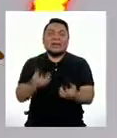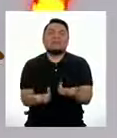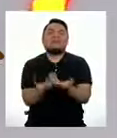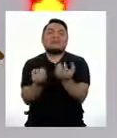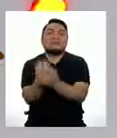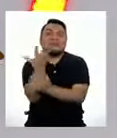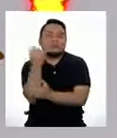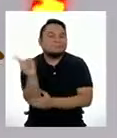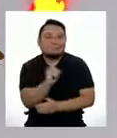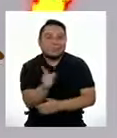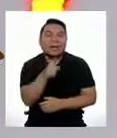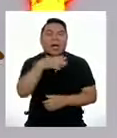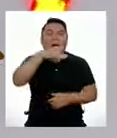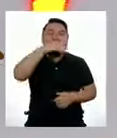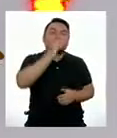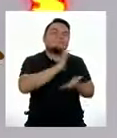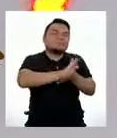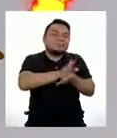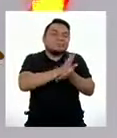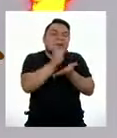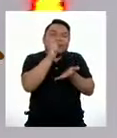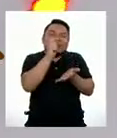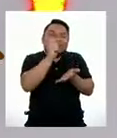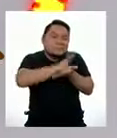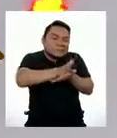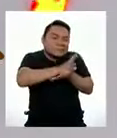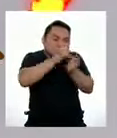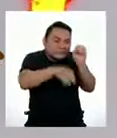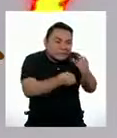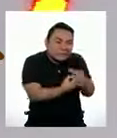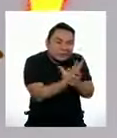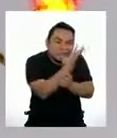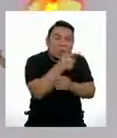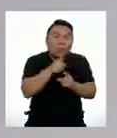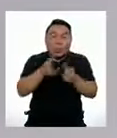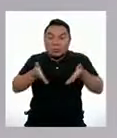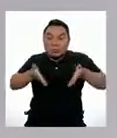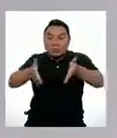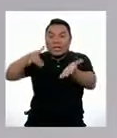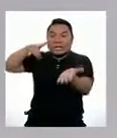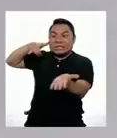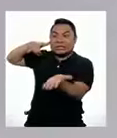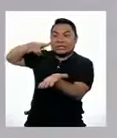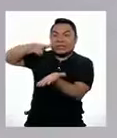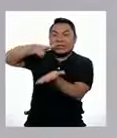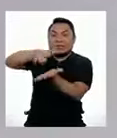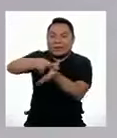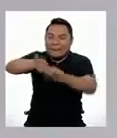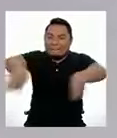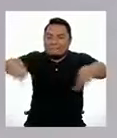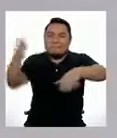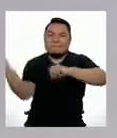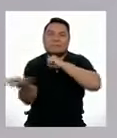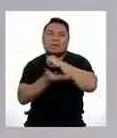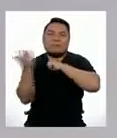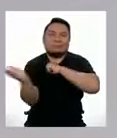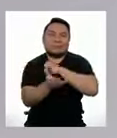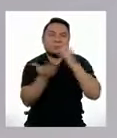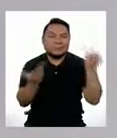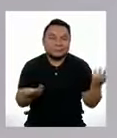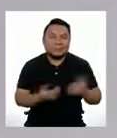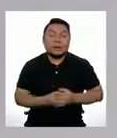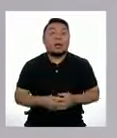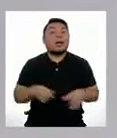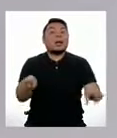bosques para cultivar coca y construcción de pistas de aterrizaje ilegales. El pastoreo y sobre todo